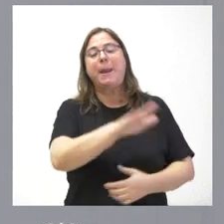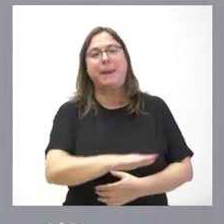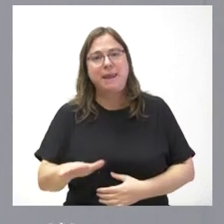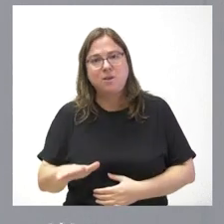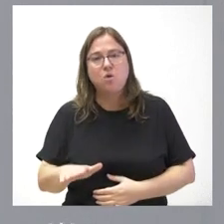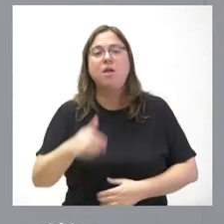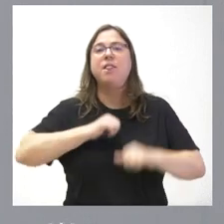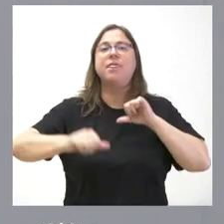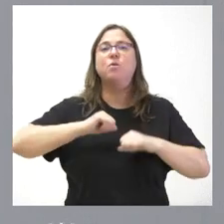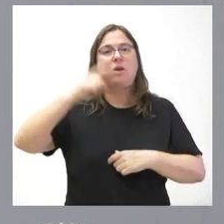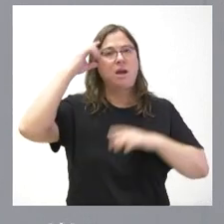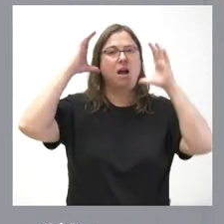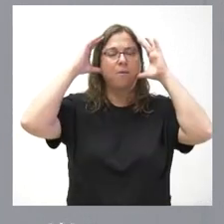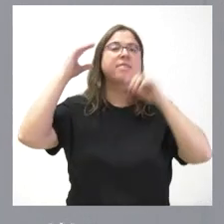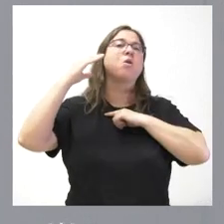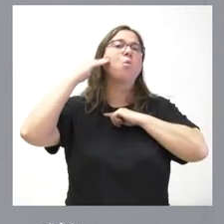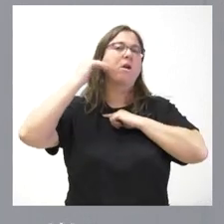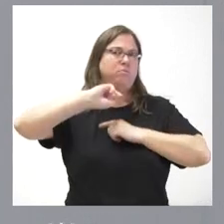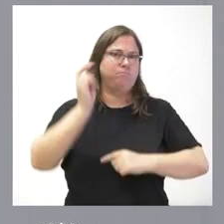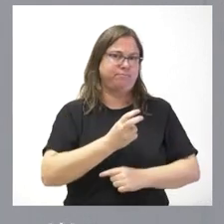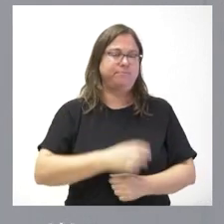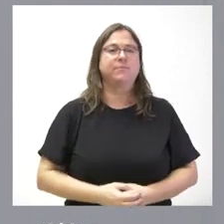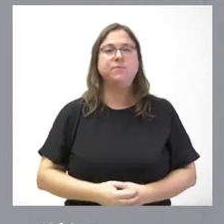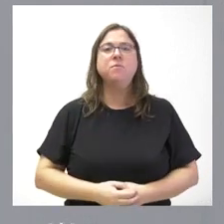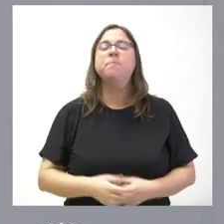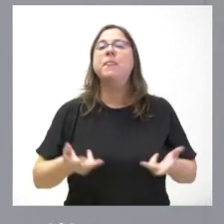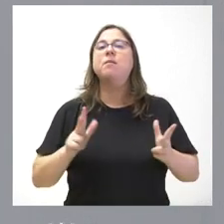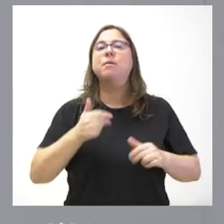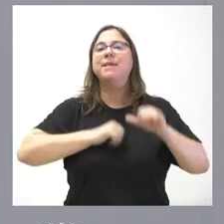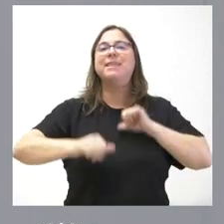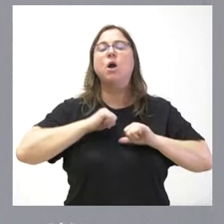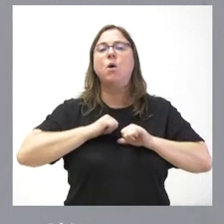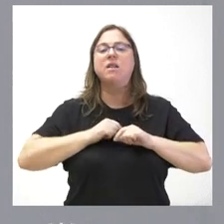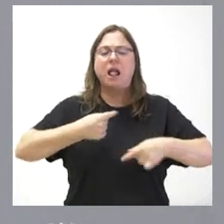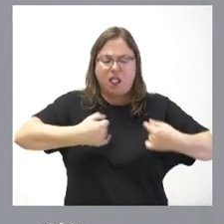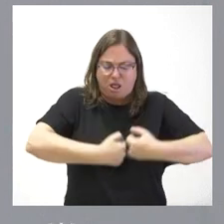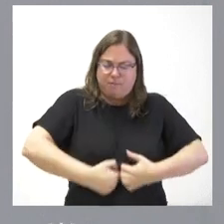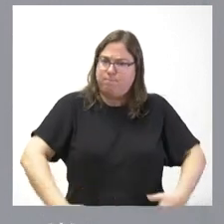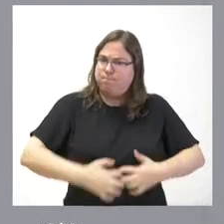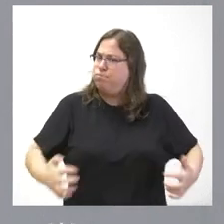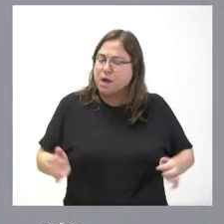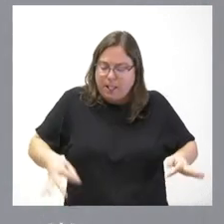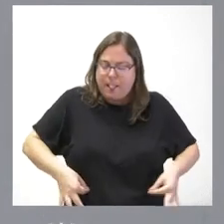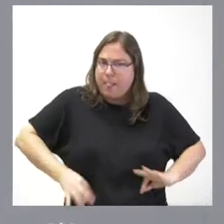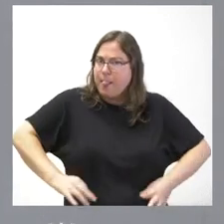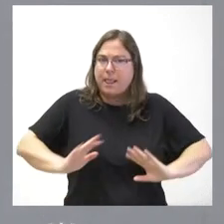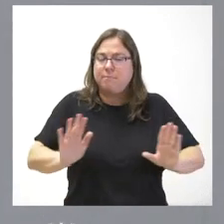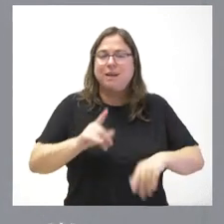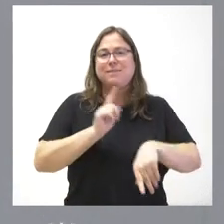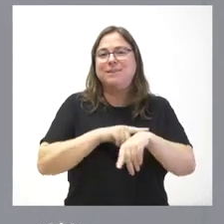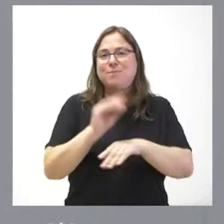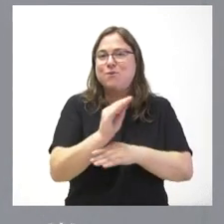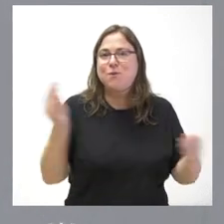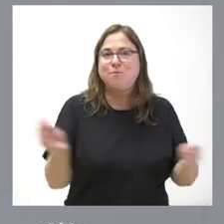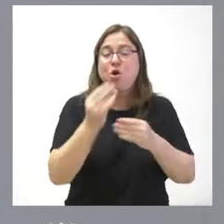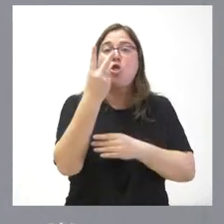cirugía de la cabeza y del cuello entre otras va a permitir una cirugía mínimamente invasiva y disminuye complicaciones y tiempo de recuperación y